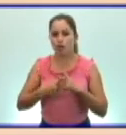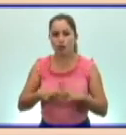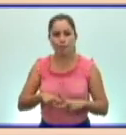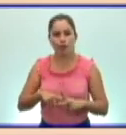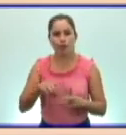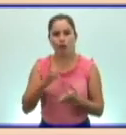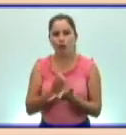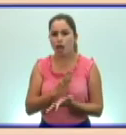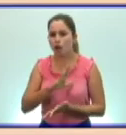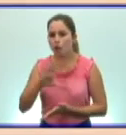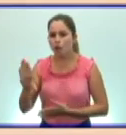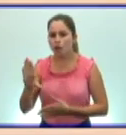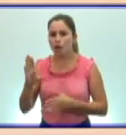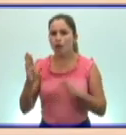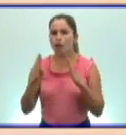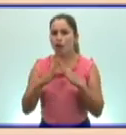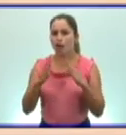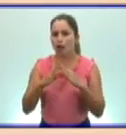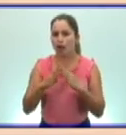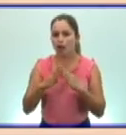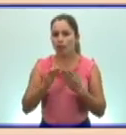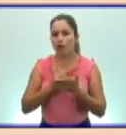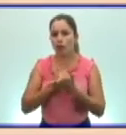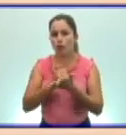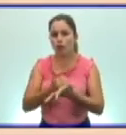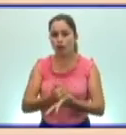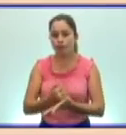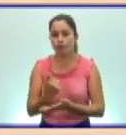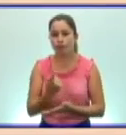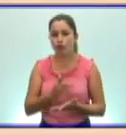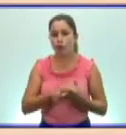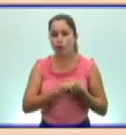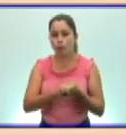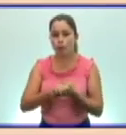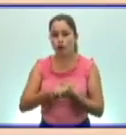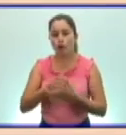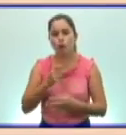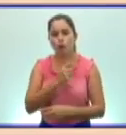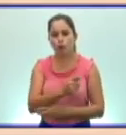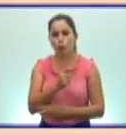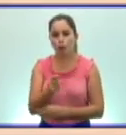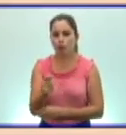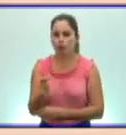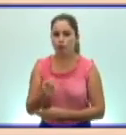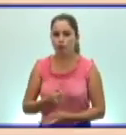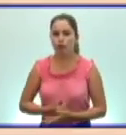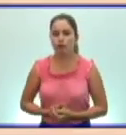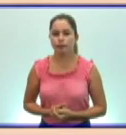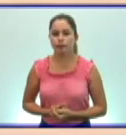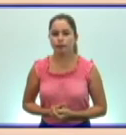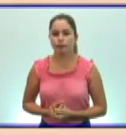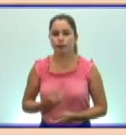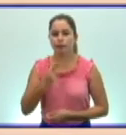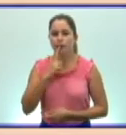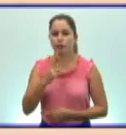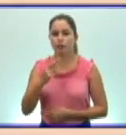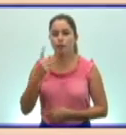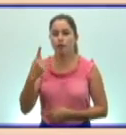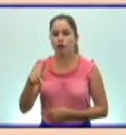en la casa, con ayuda de otros compañeros, con ayuda de sus profesores. Aquí tenemos resolver los